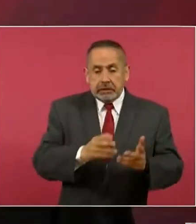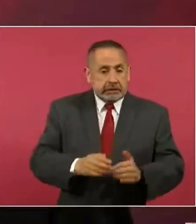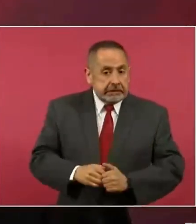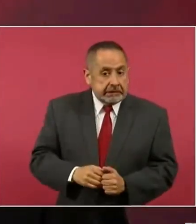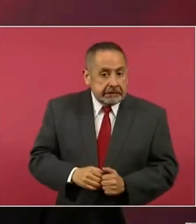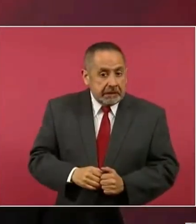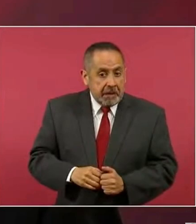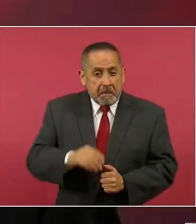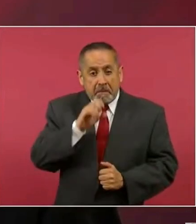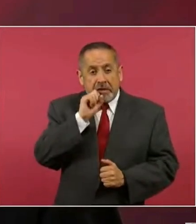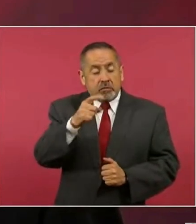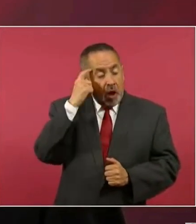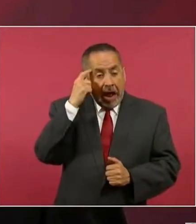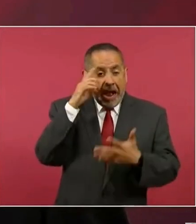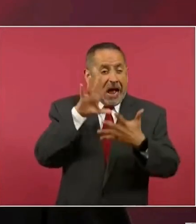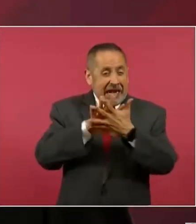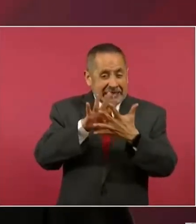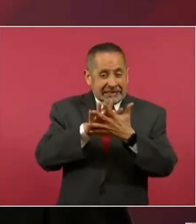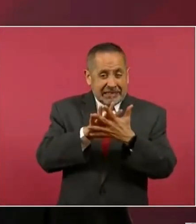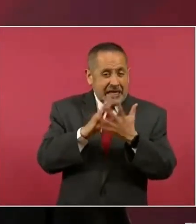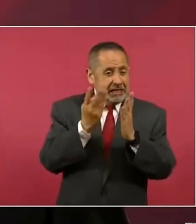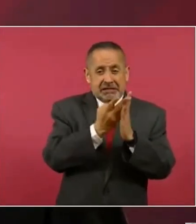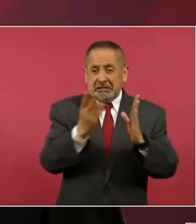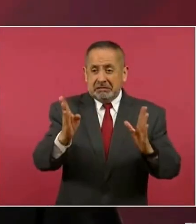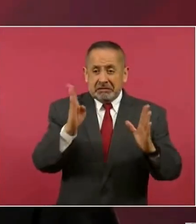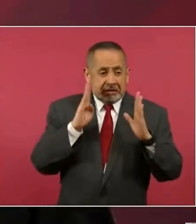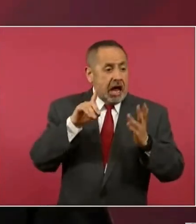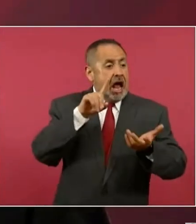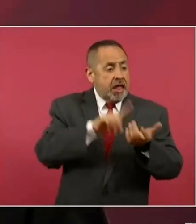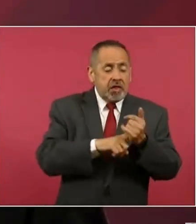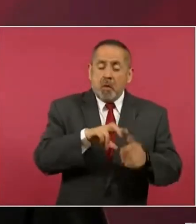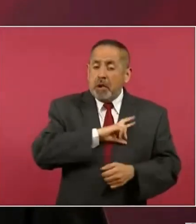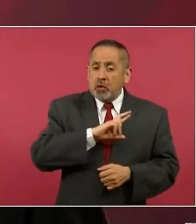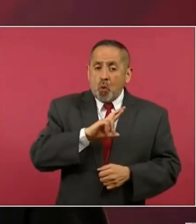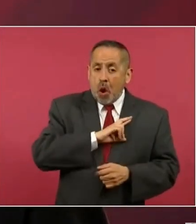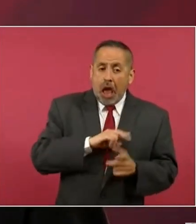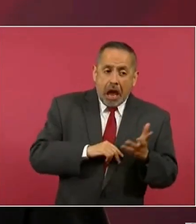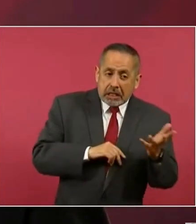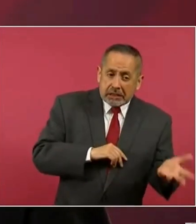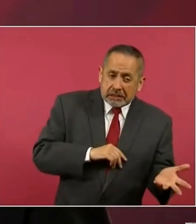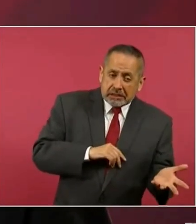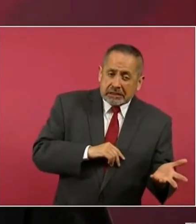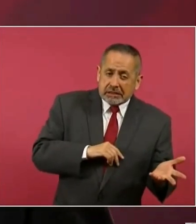hasta las cárceles, las guarderías,